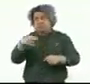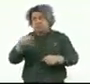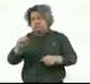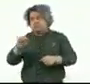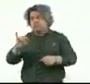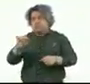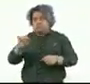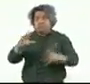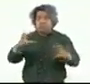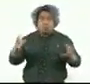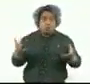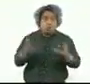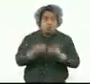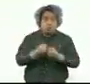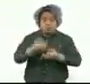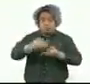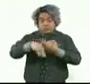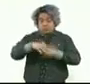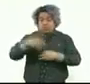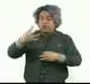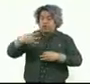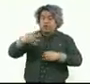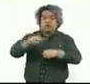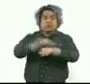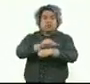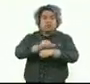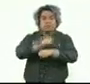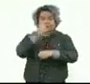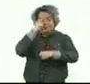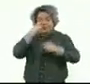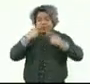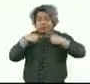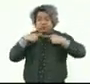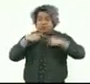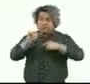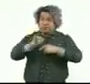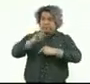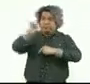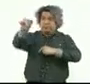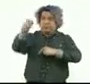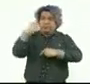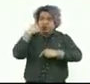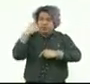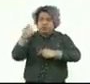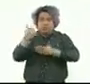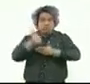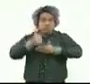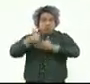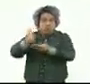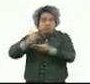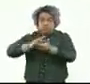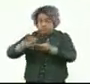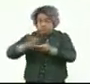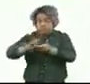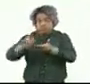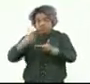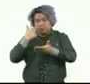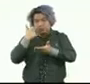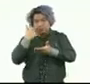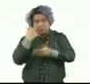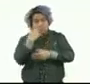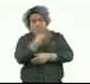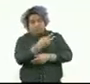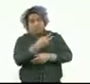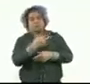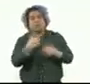14 unidades que nos ayudan a la atención médica en las zonas más apartadas de la ciudad. Y como ustedes pueden ver, ahora sí